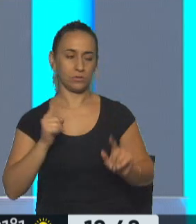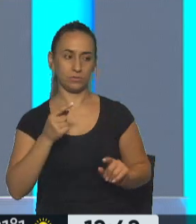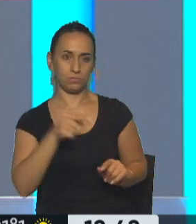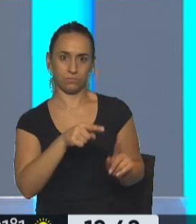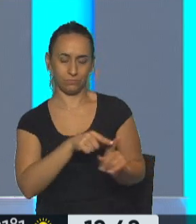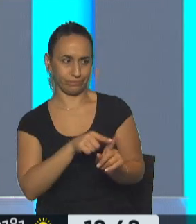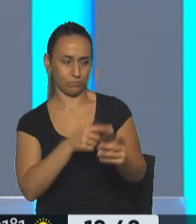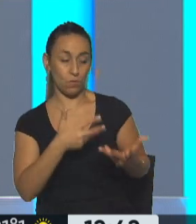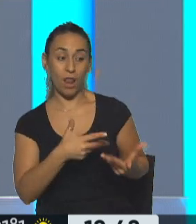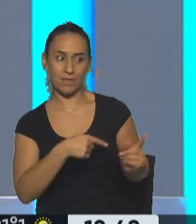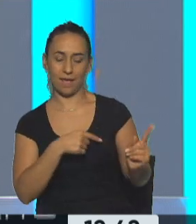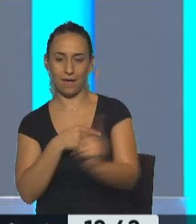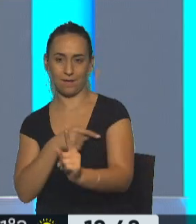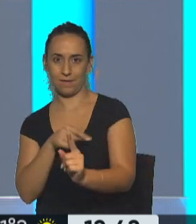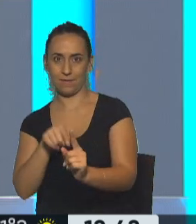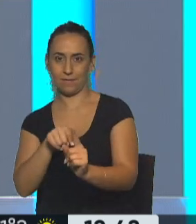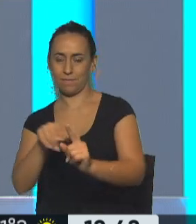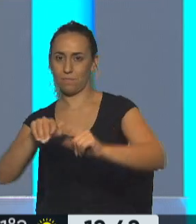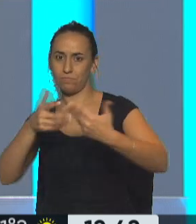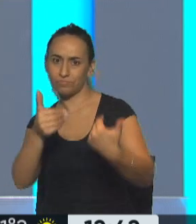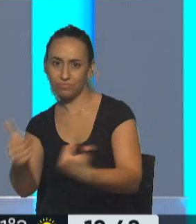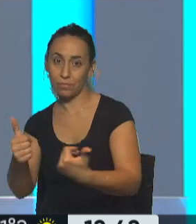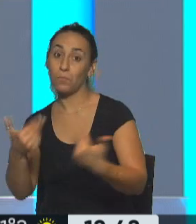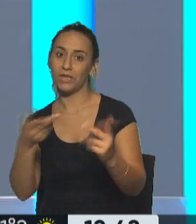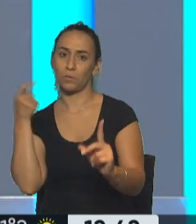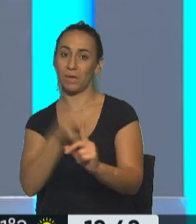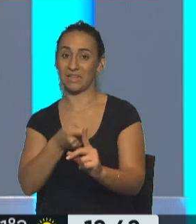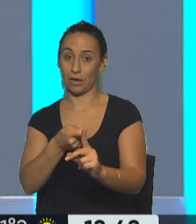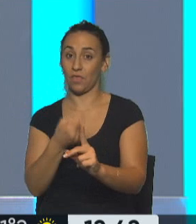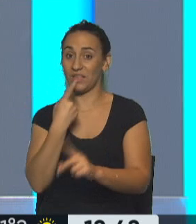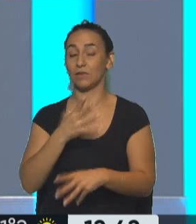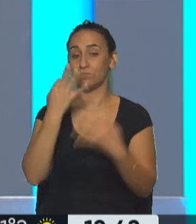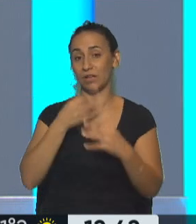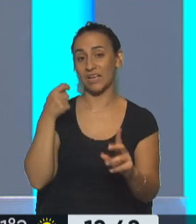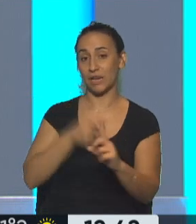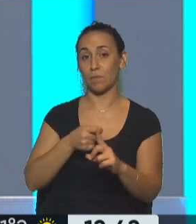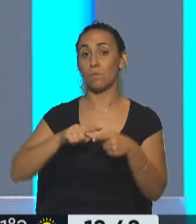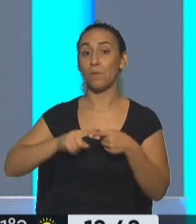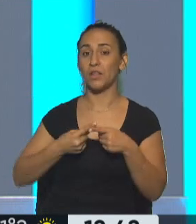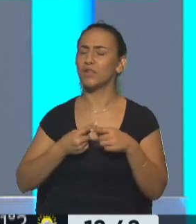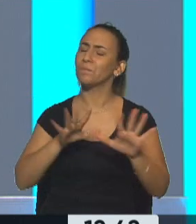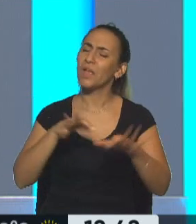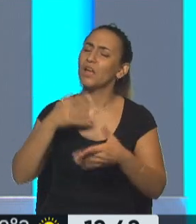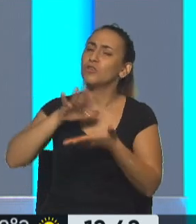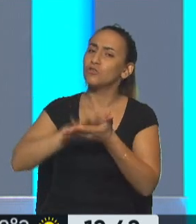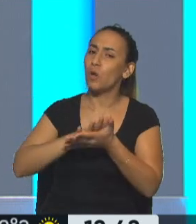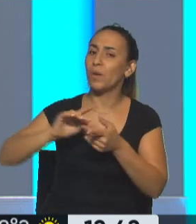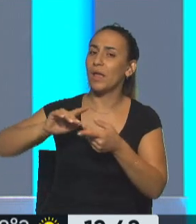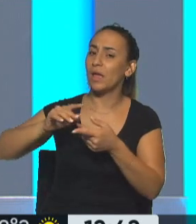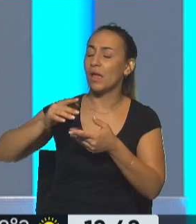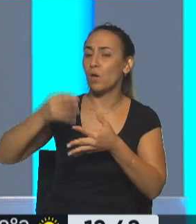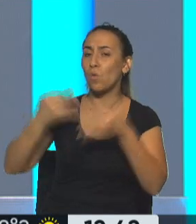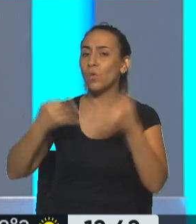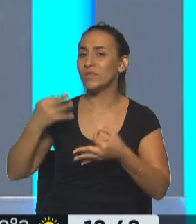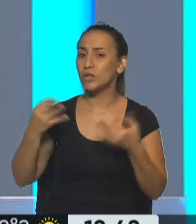expuesto Así que posiblemente por eso lo mataron por eso están hablando de un crimen político no y lo de juicio y lo del juicio es